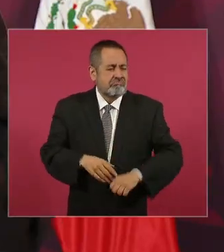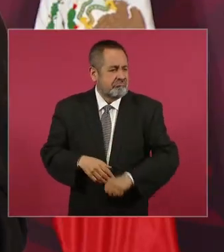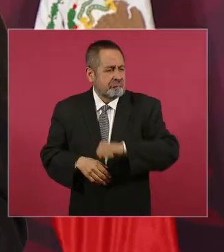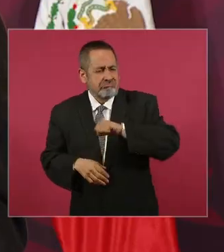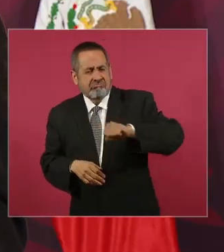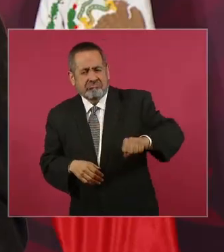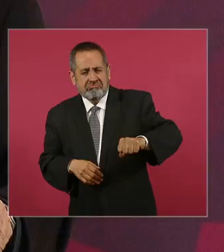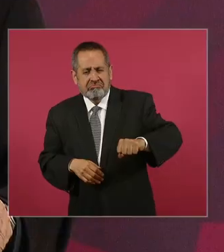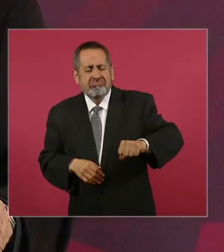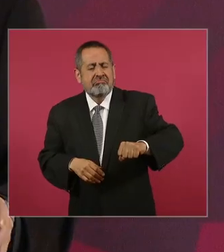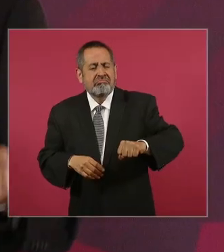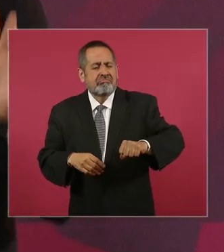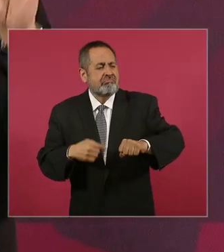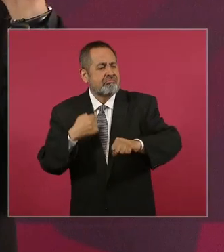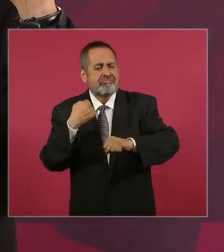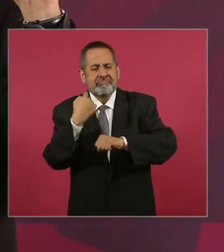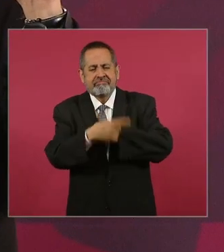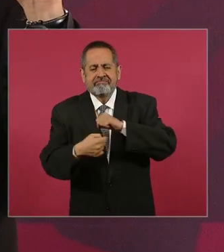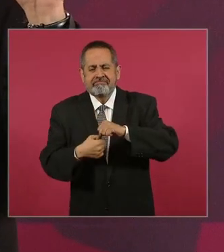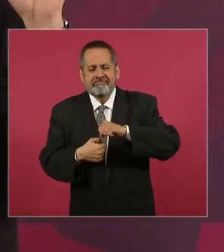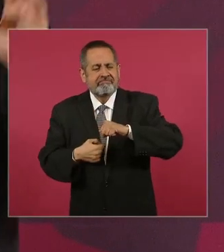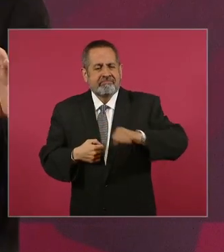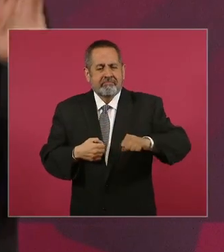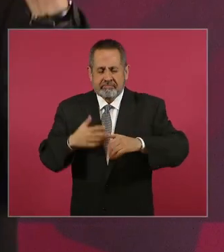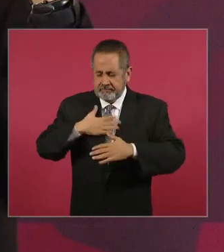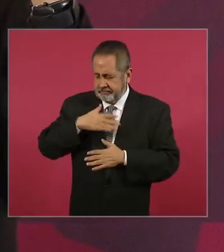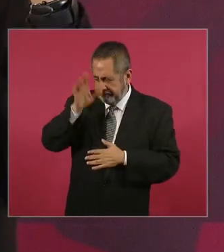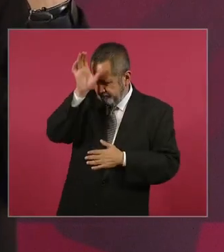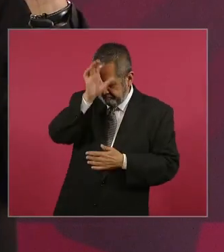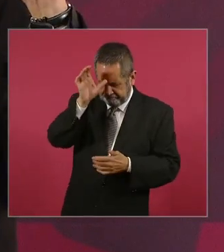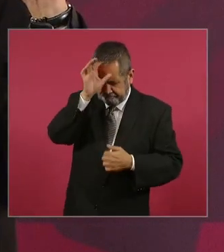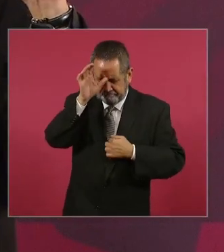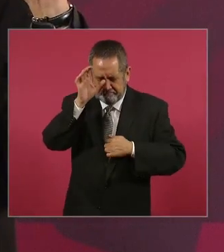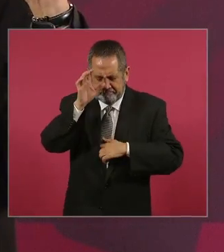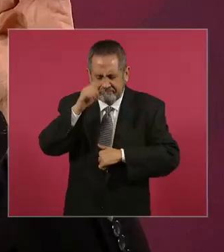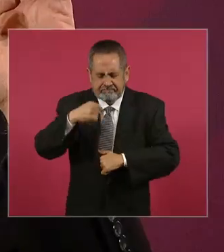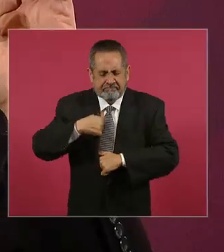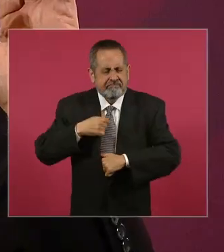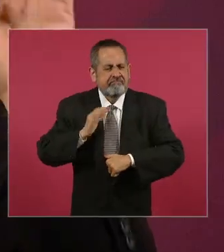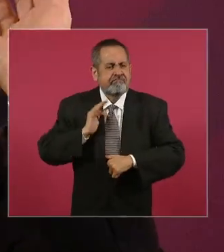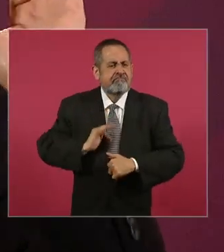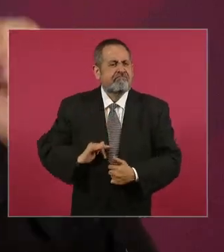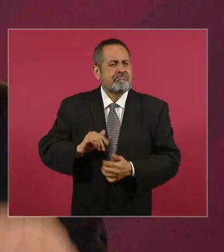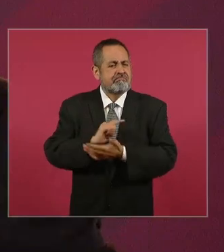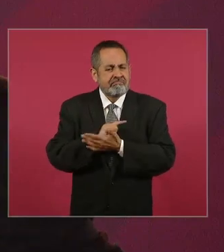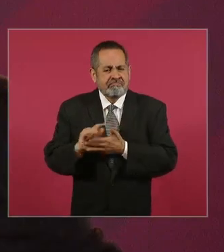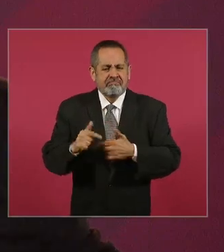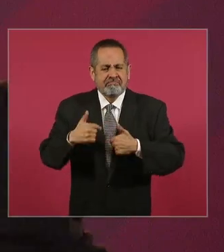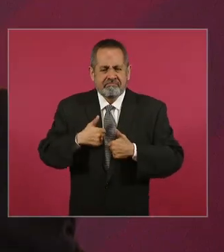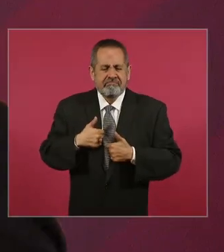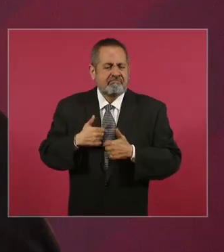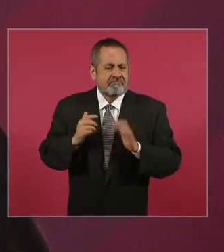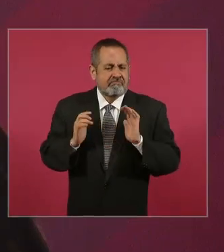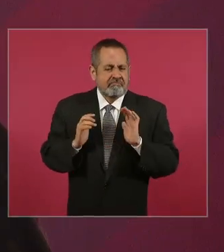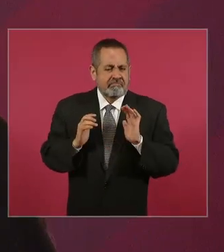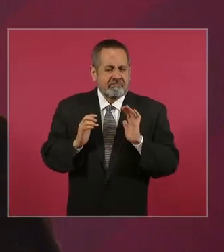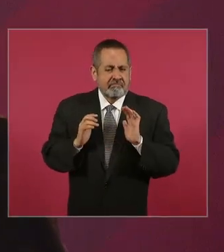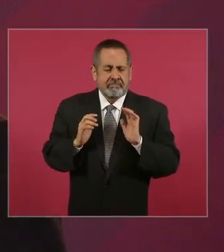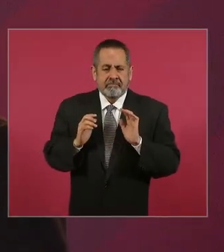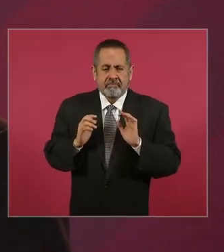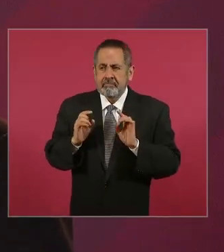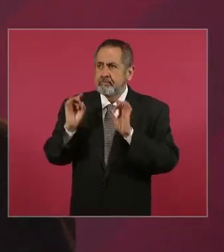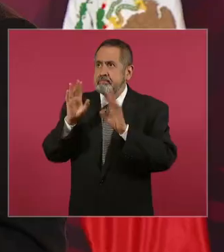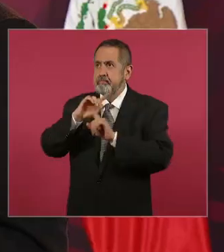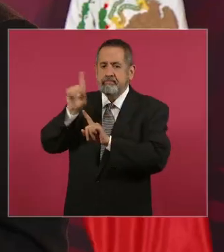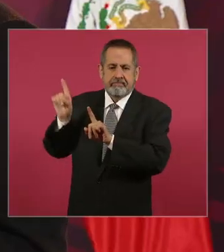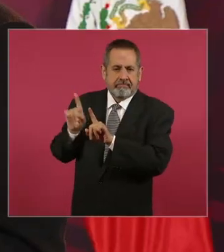protector, aparte de mi conciencia y de mi ángel de la guarda, que